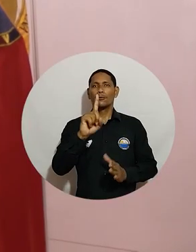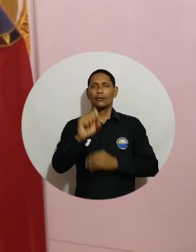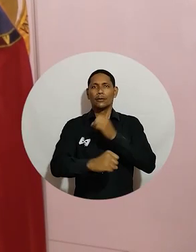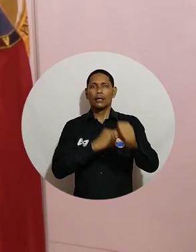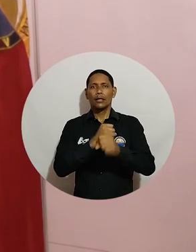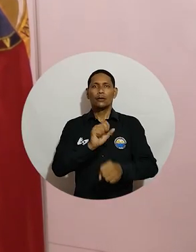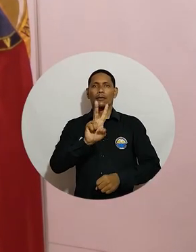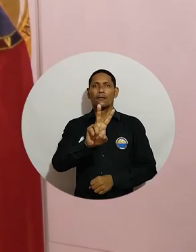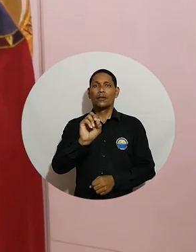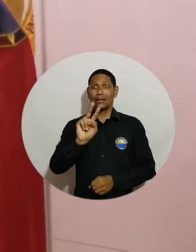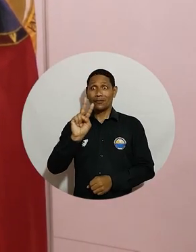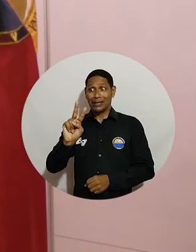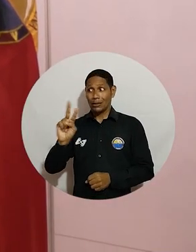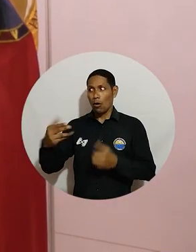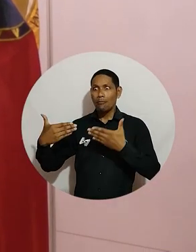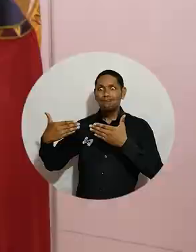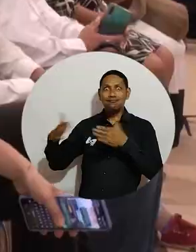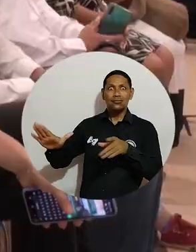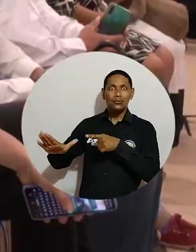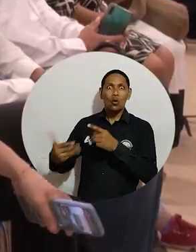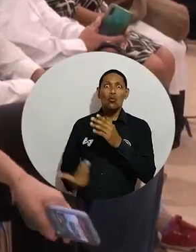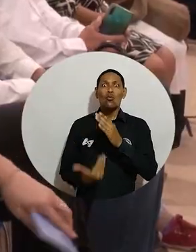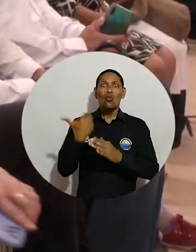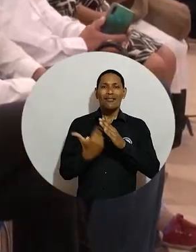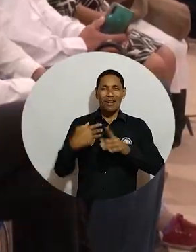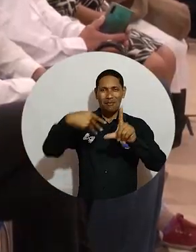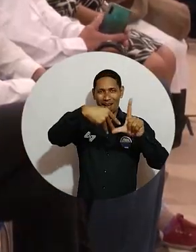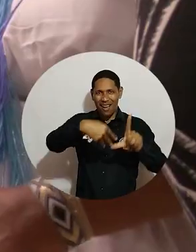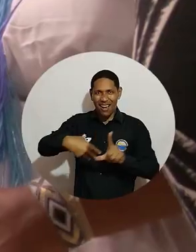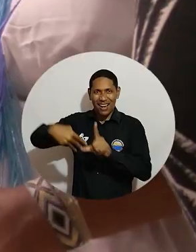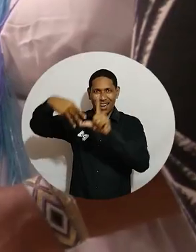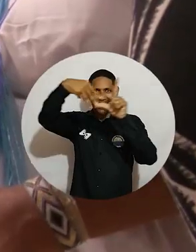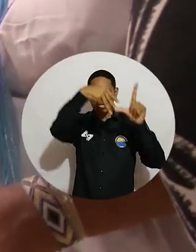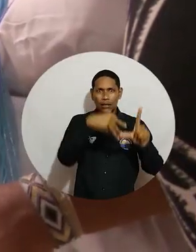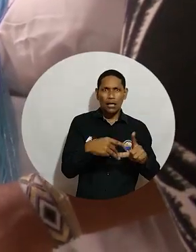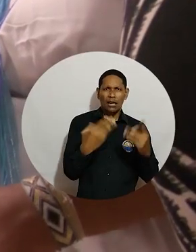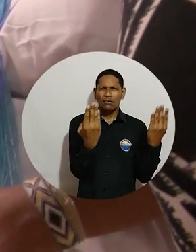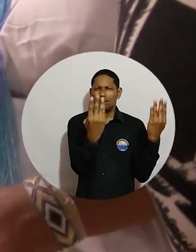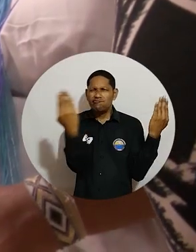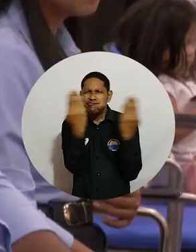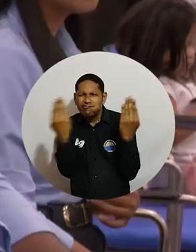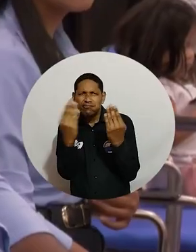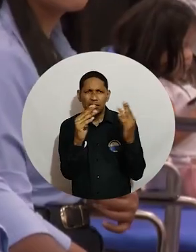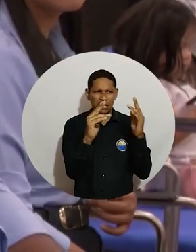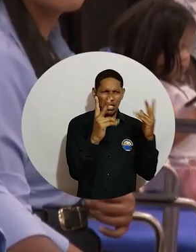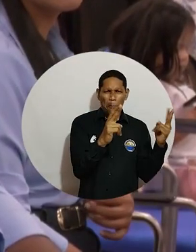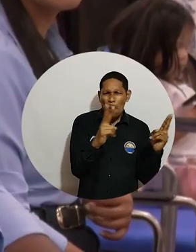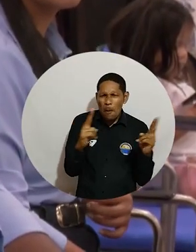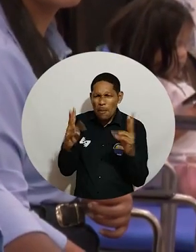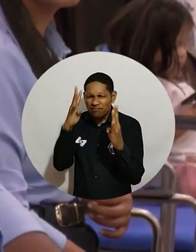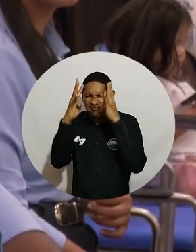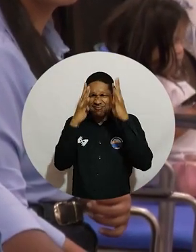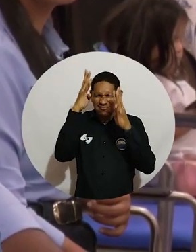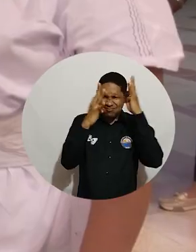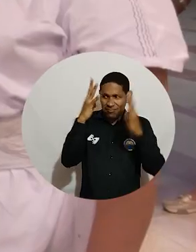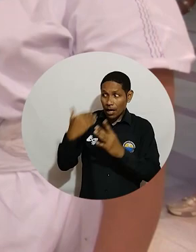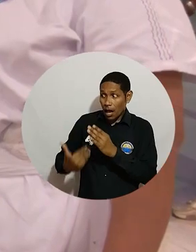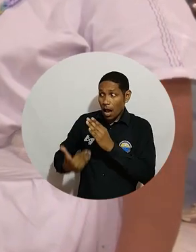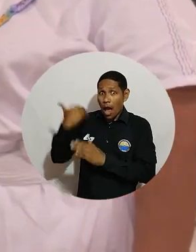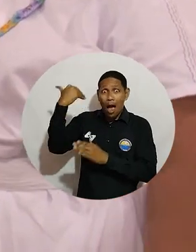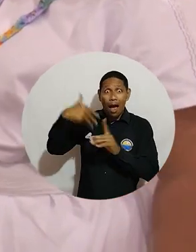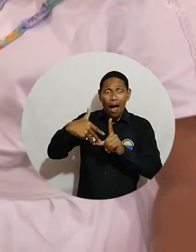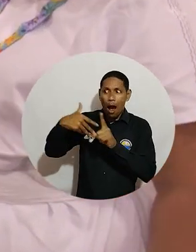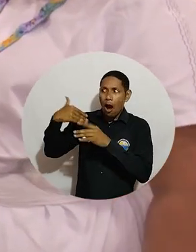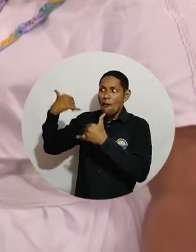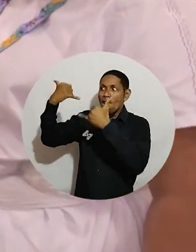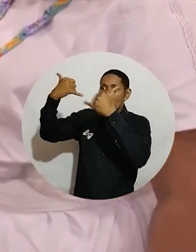número 01 del 2022 abre las puertas de la maestría en producción audiovisual creativa a Gunzarreymán estará vigente hasta el